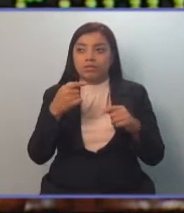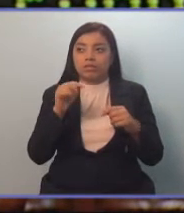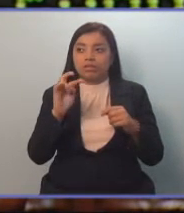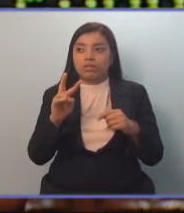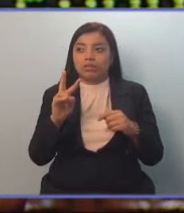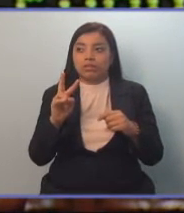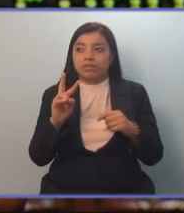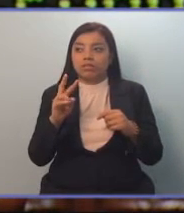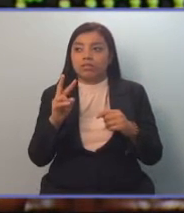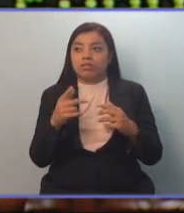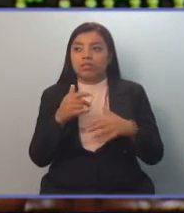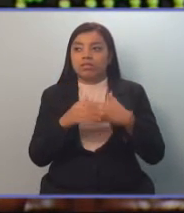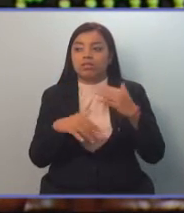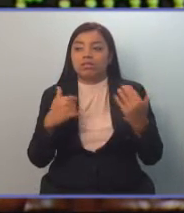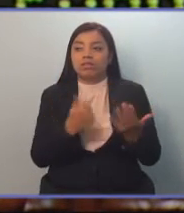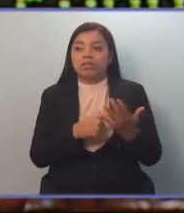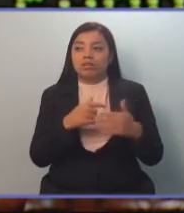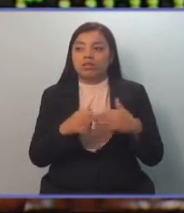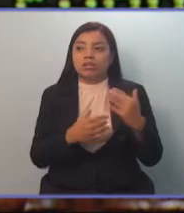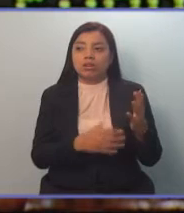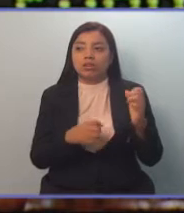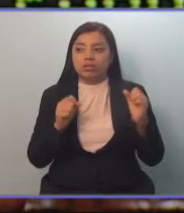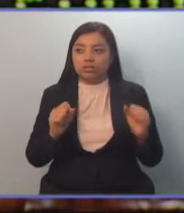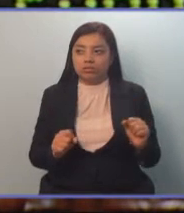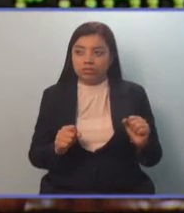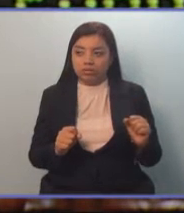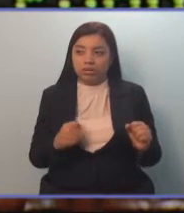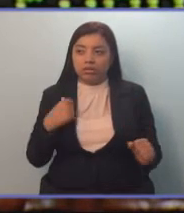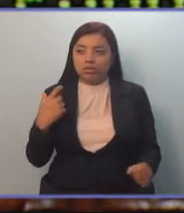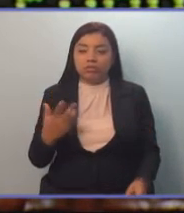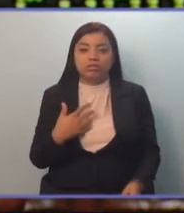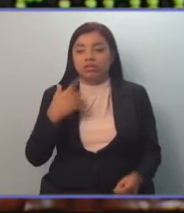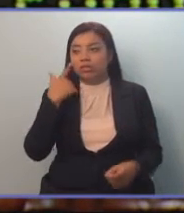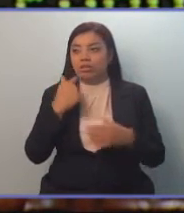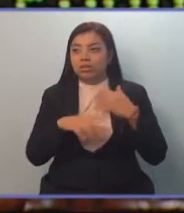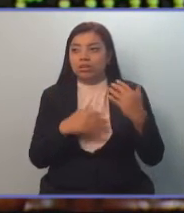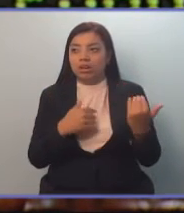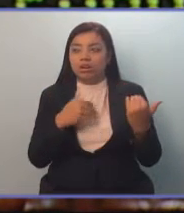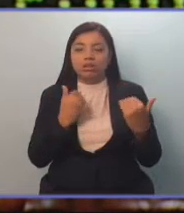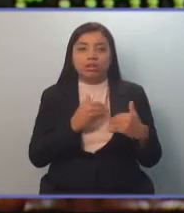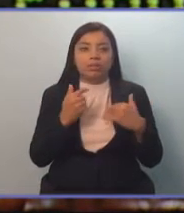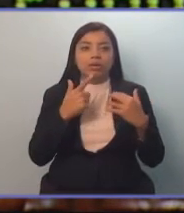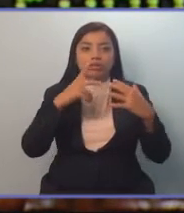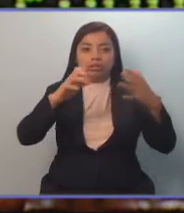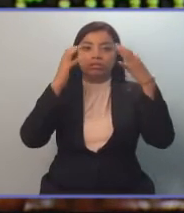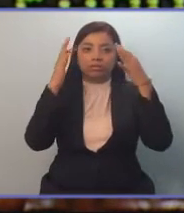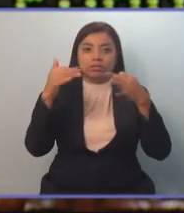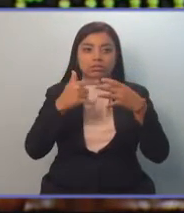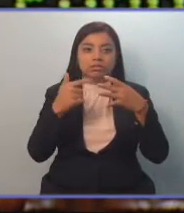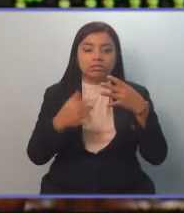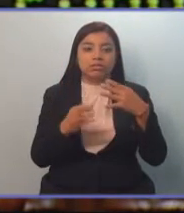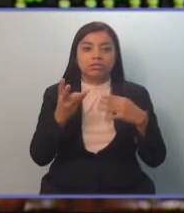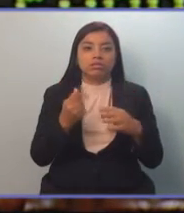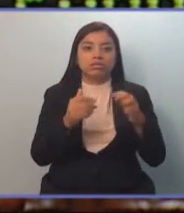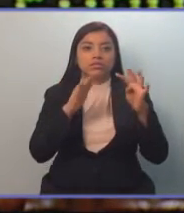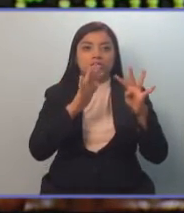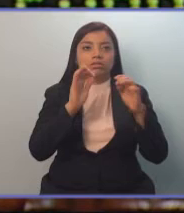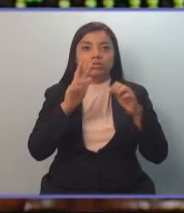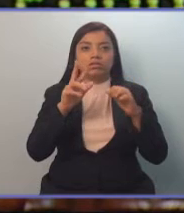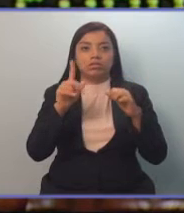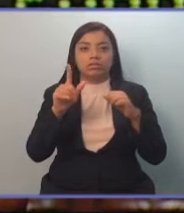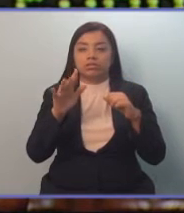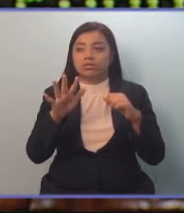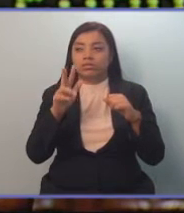1005-8-2016-2, que contiene nota del presidente de la República devolviendo observado el decreto legislativo número